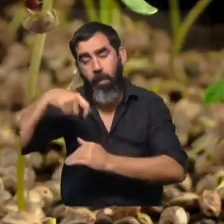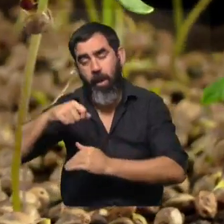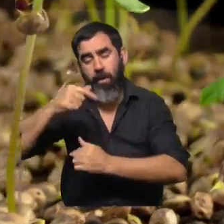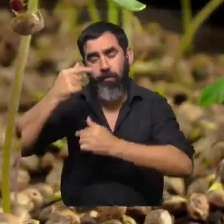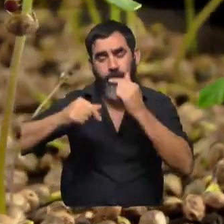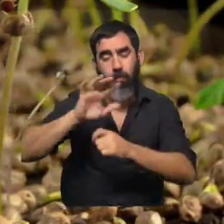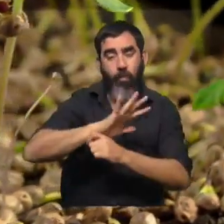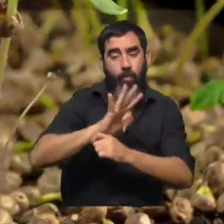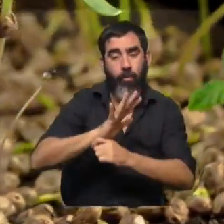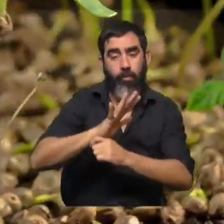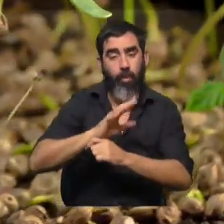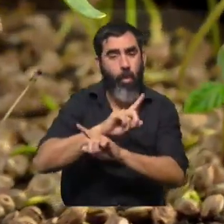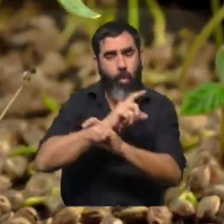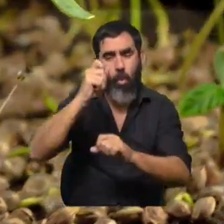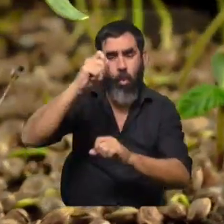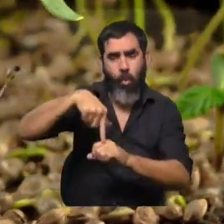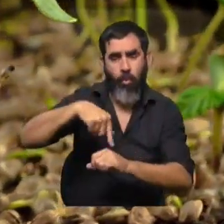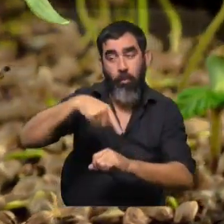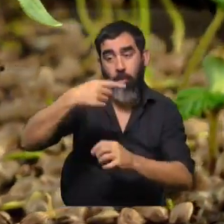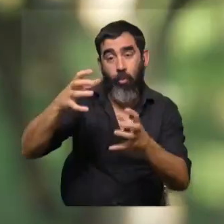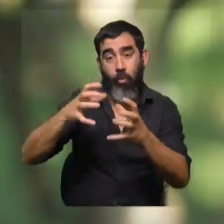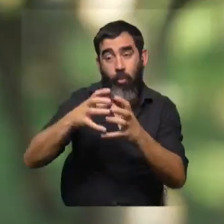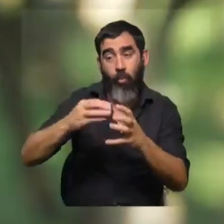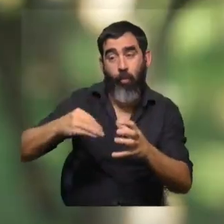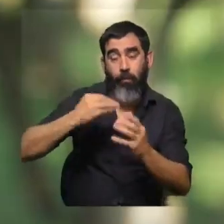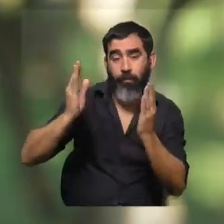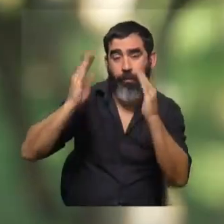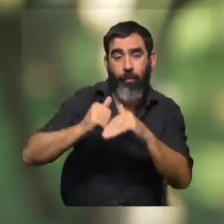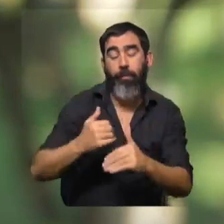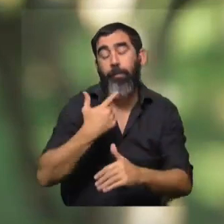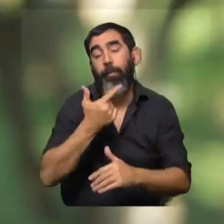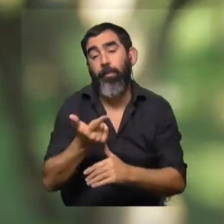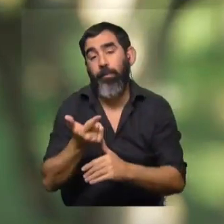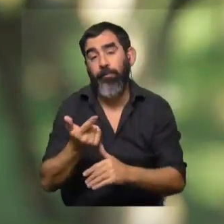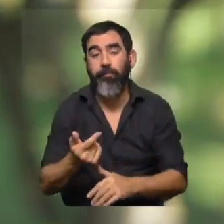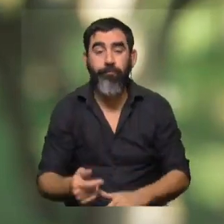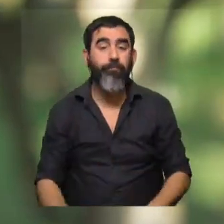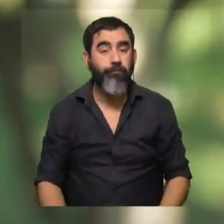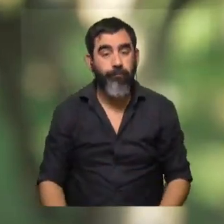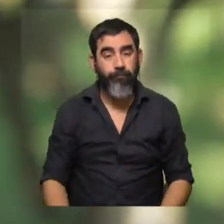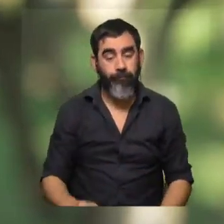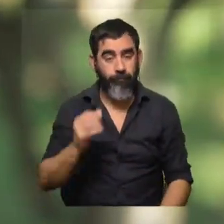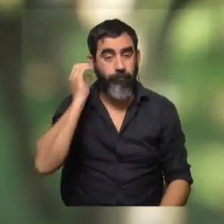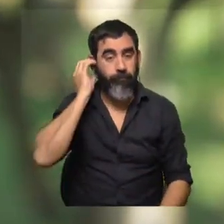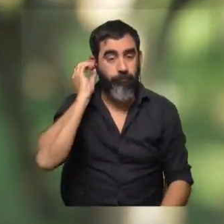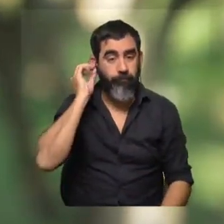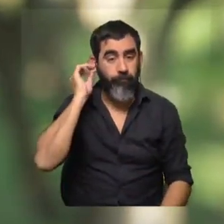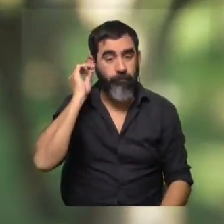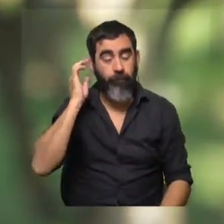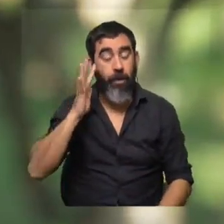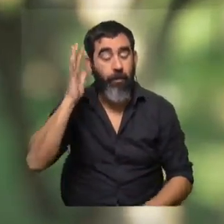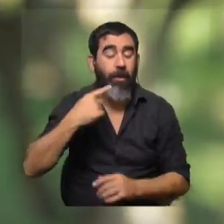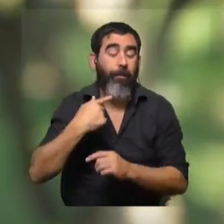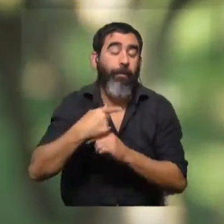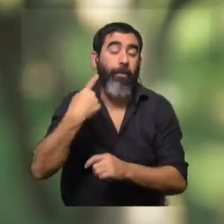biológicas sumamente inusuales frente a otros grupos de seres vivos. Pensemos nomás en algo que podríamos catalogar como una desventaja, que es